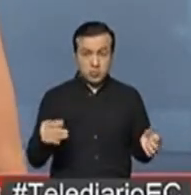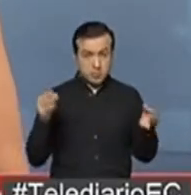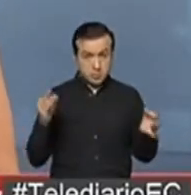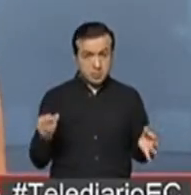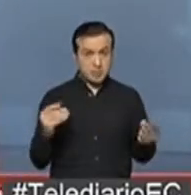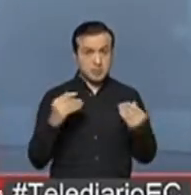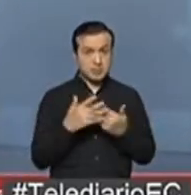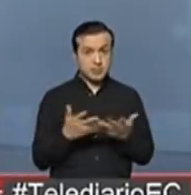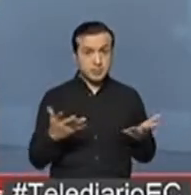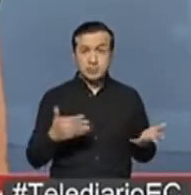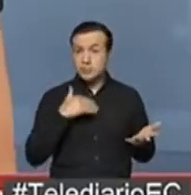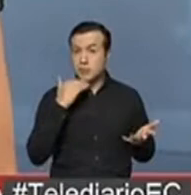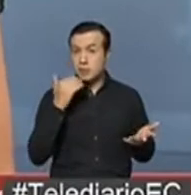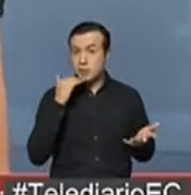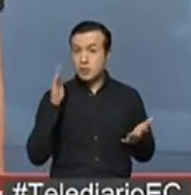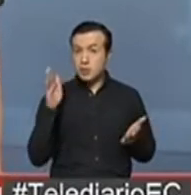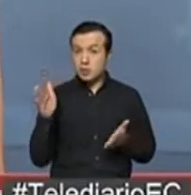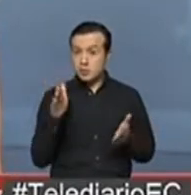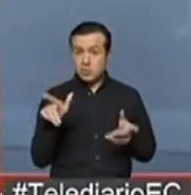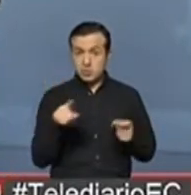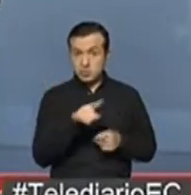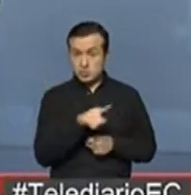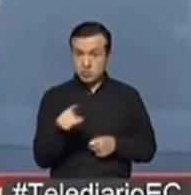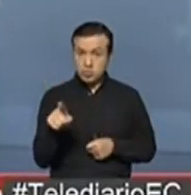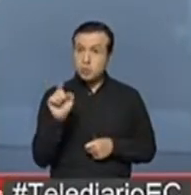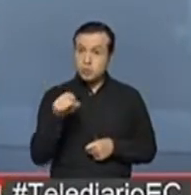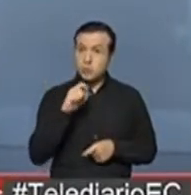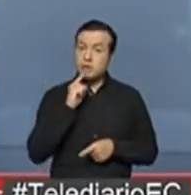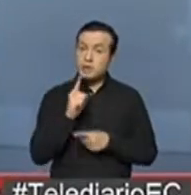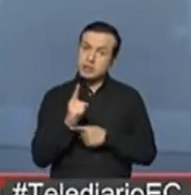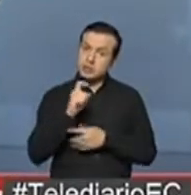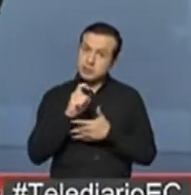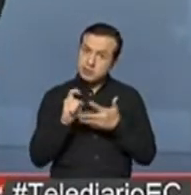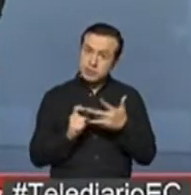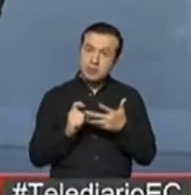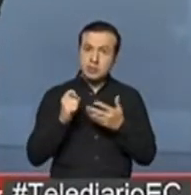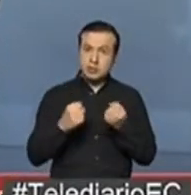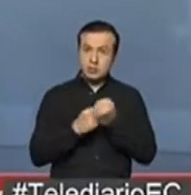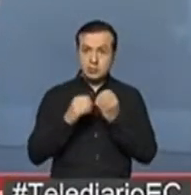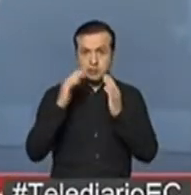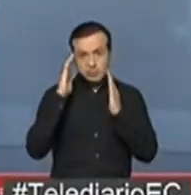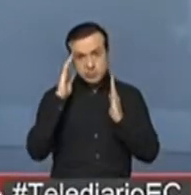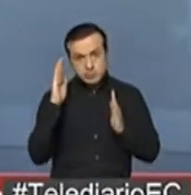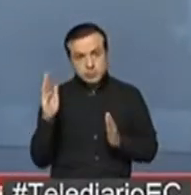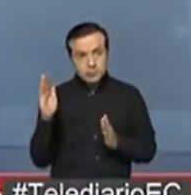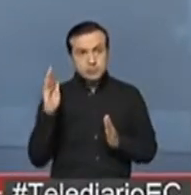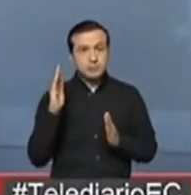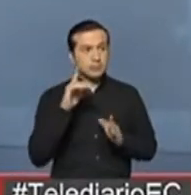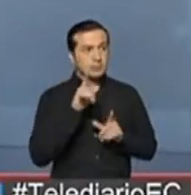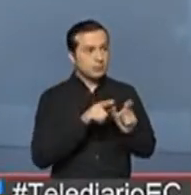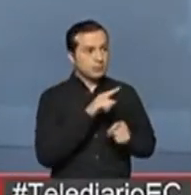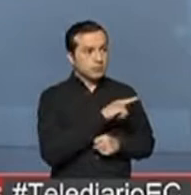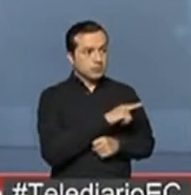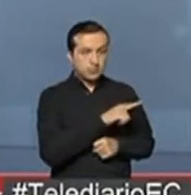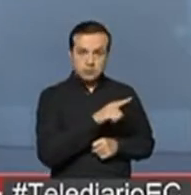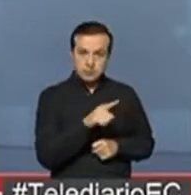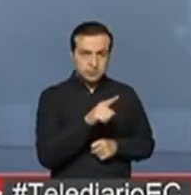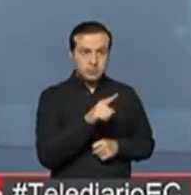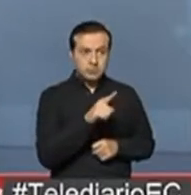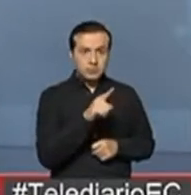no se afecte a los sectores que sí realmente necesitan el subsidio y se lo quité a quienes